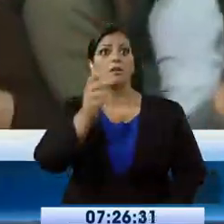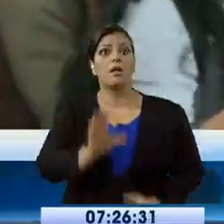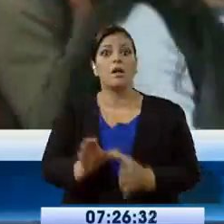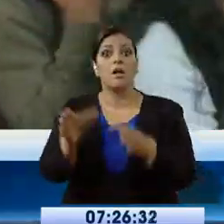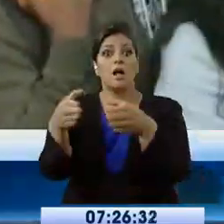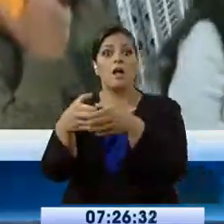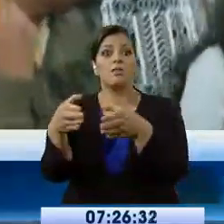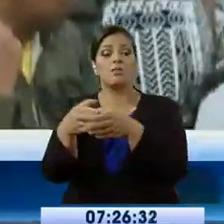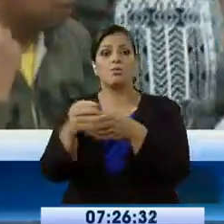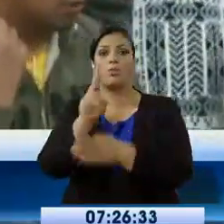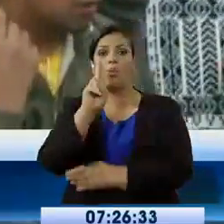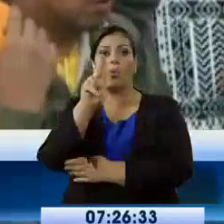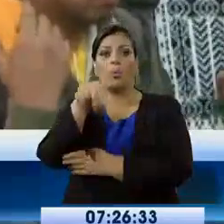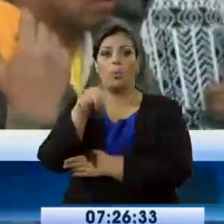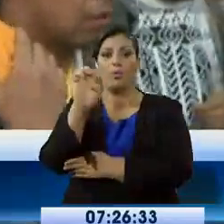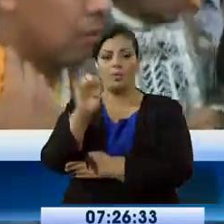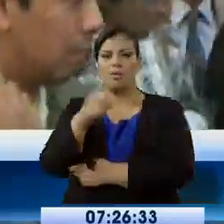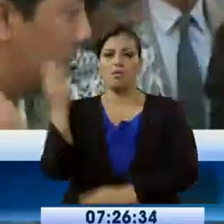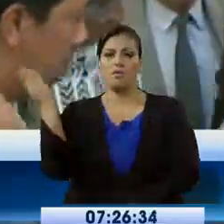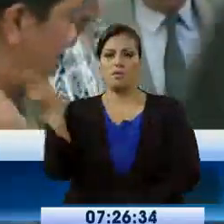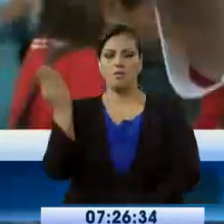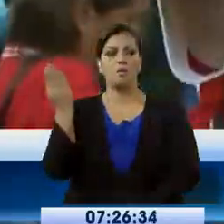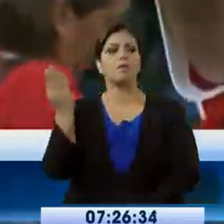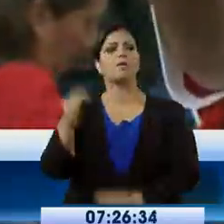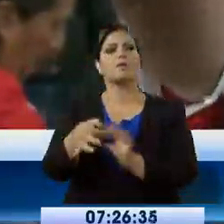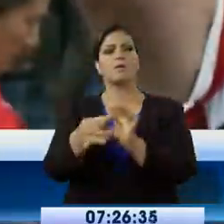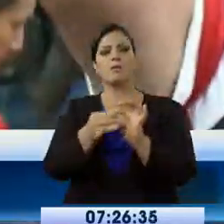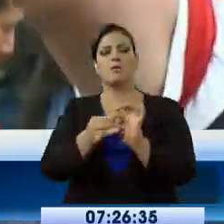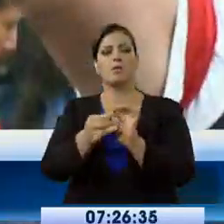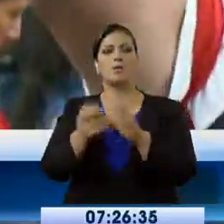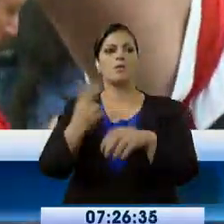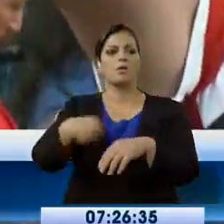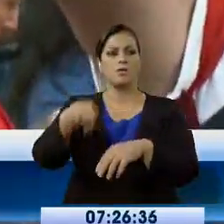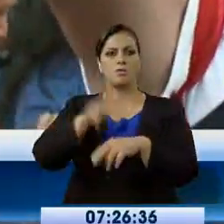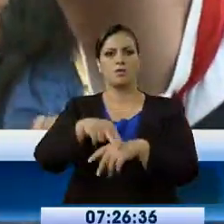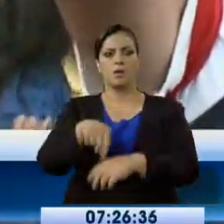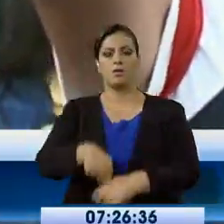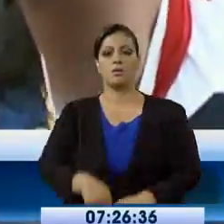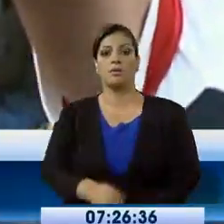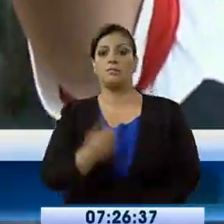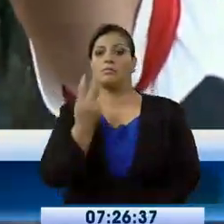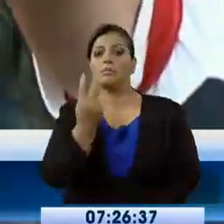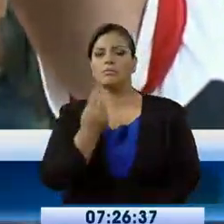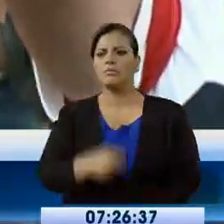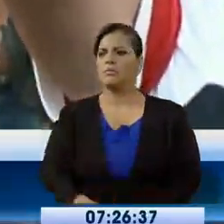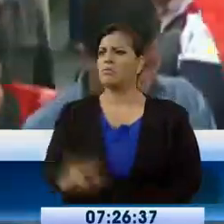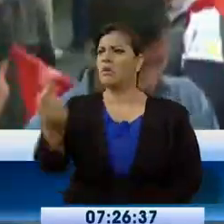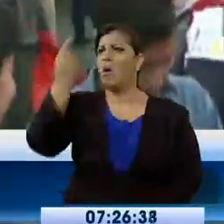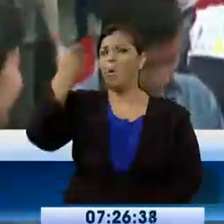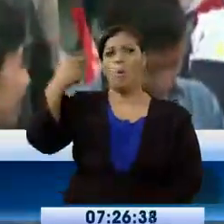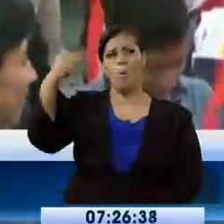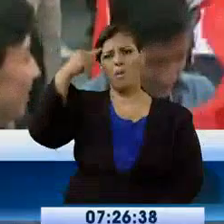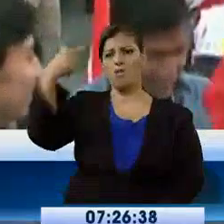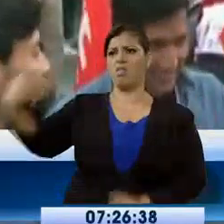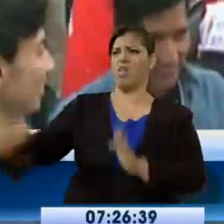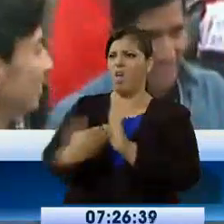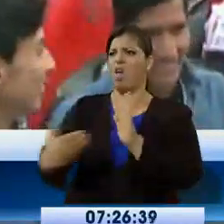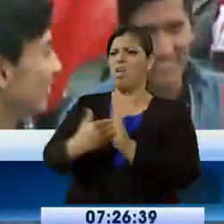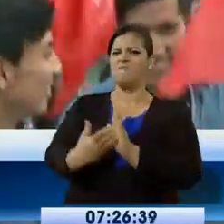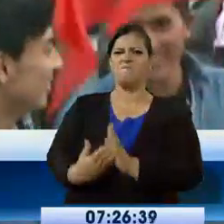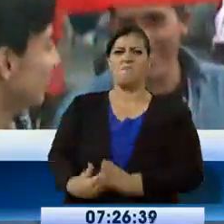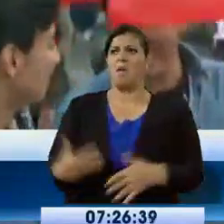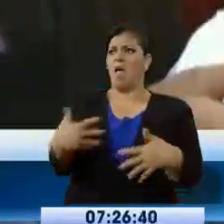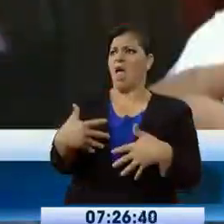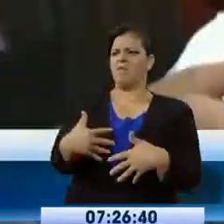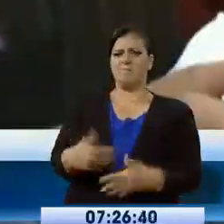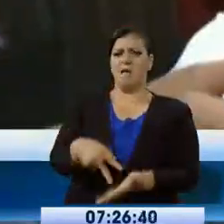La presidenta del gremio de maestros asegura que la decisión del gobierno no les amedrenta y que seguirán luchando para que la UNE siga con